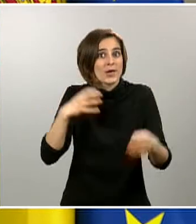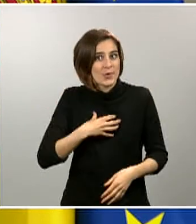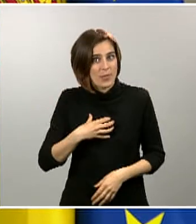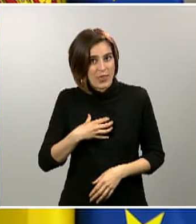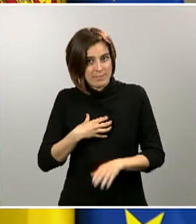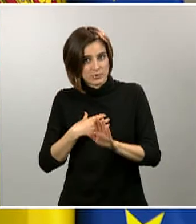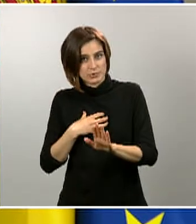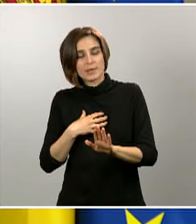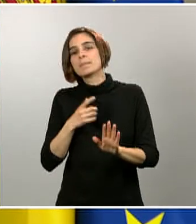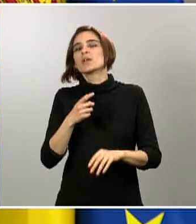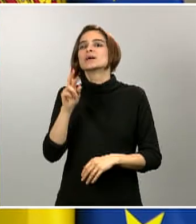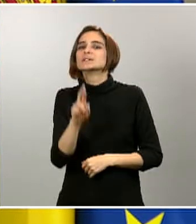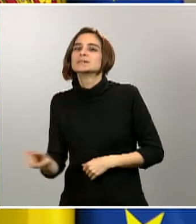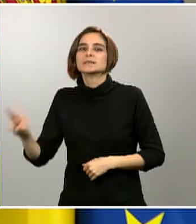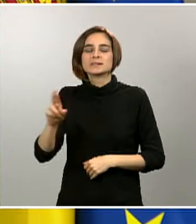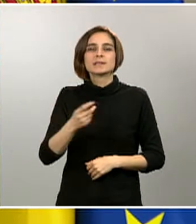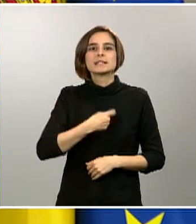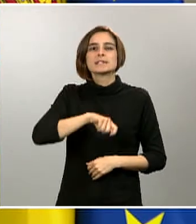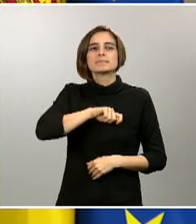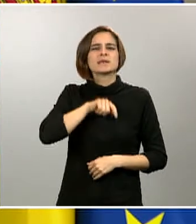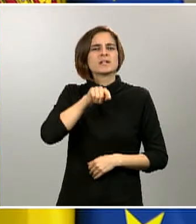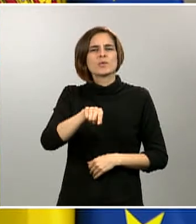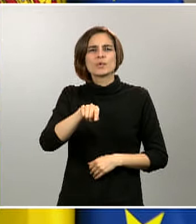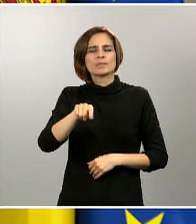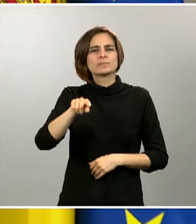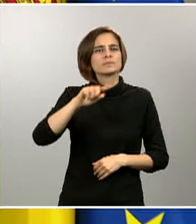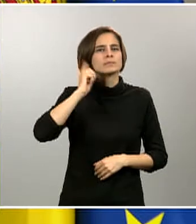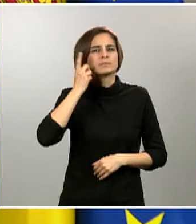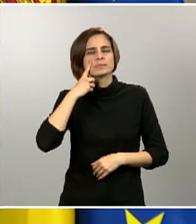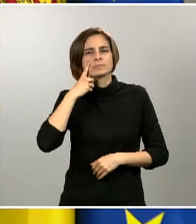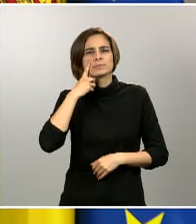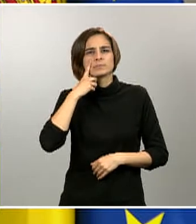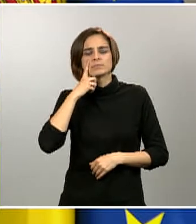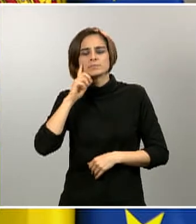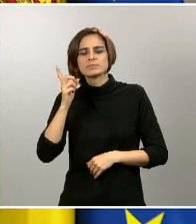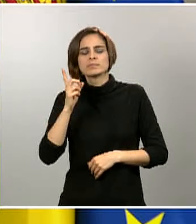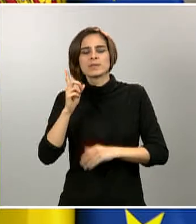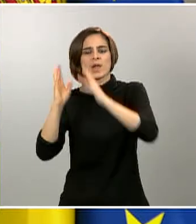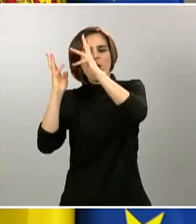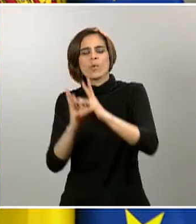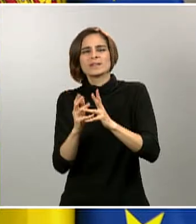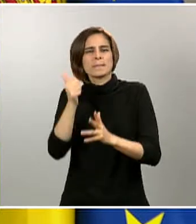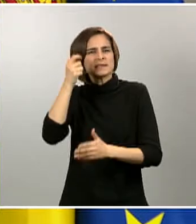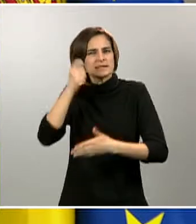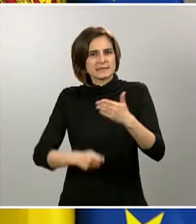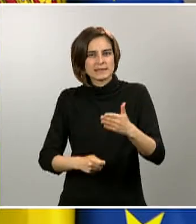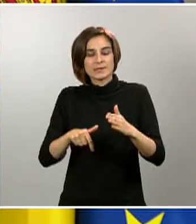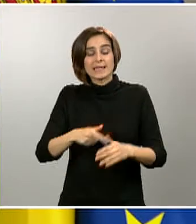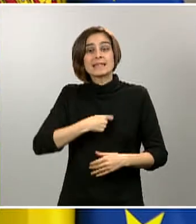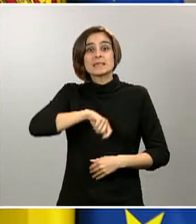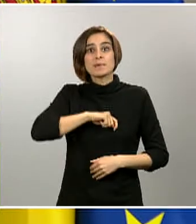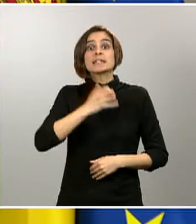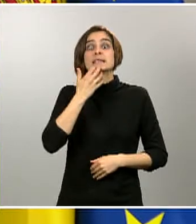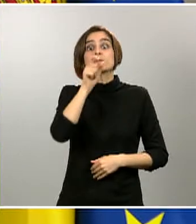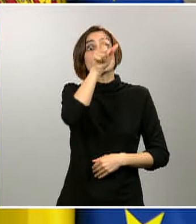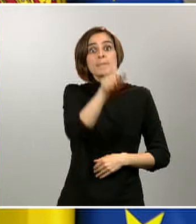tiene una de las definiciones de caso más estrictas. Y en España, toda persona diagnosticada positivamente por coronavirus que fallece es